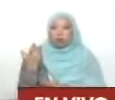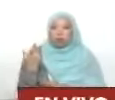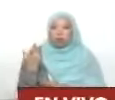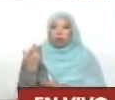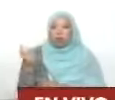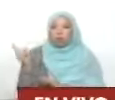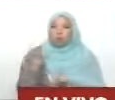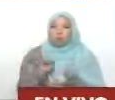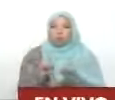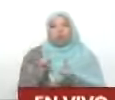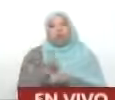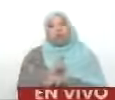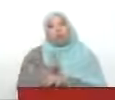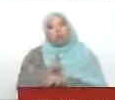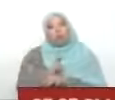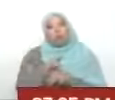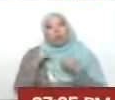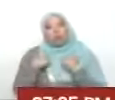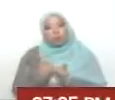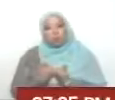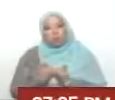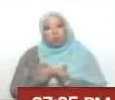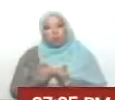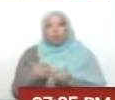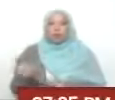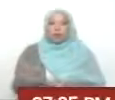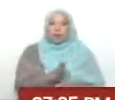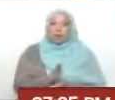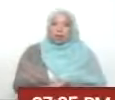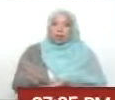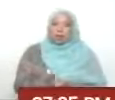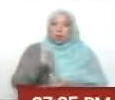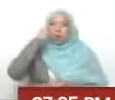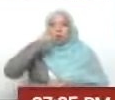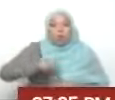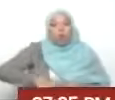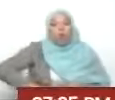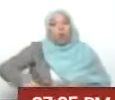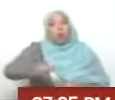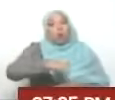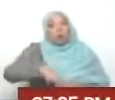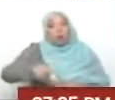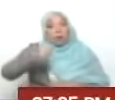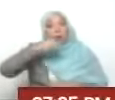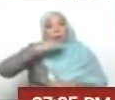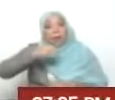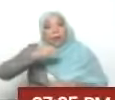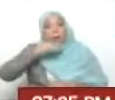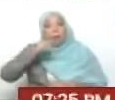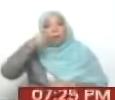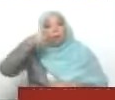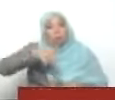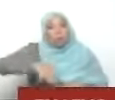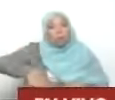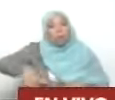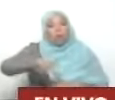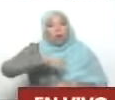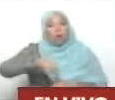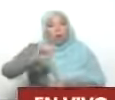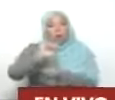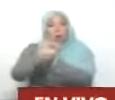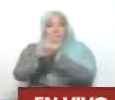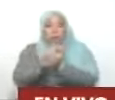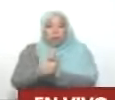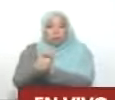Cuando volteo, volteo porque están cantando el himno nacional. Y en la reja grande que queda frente al museo, eso